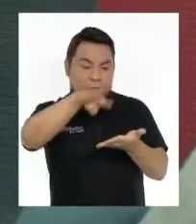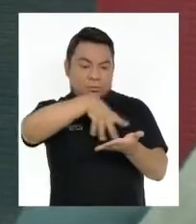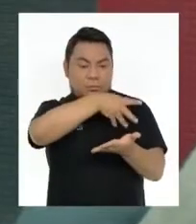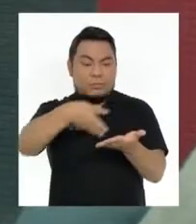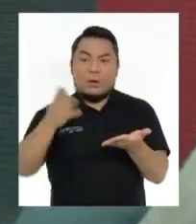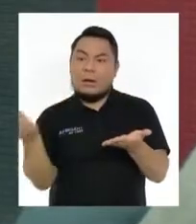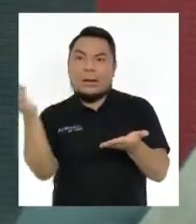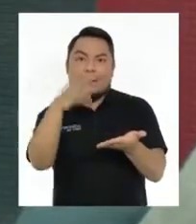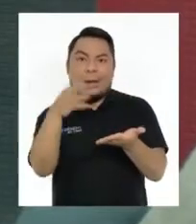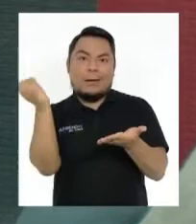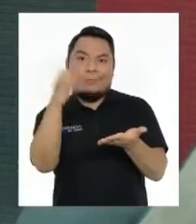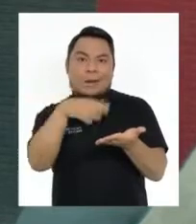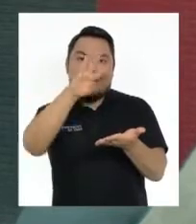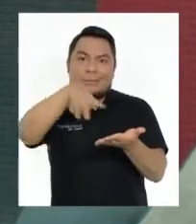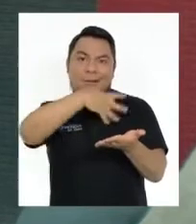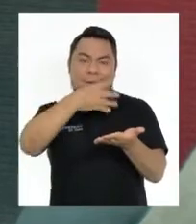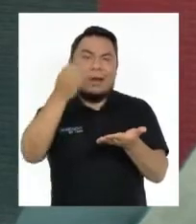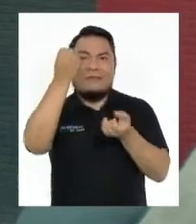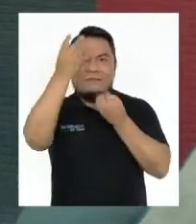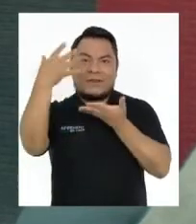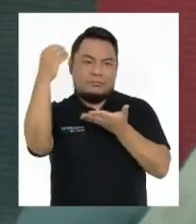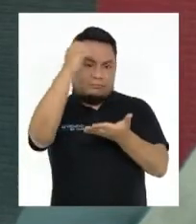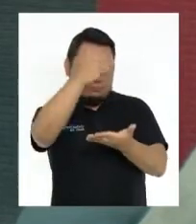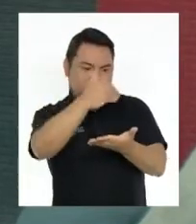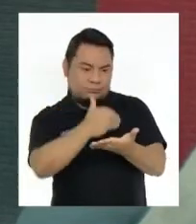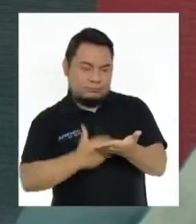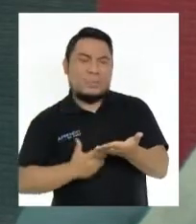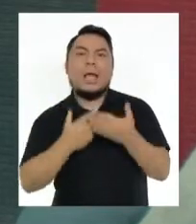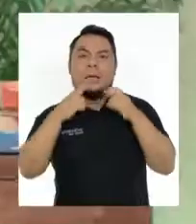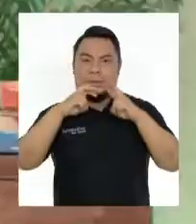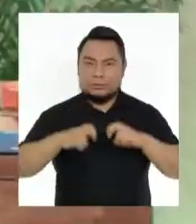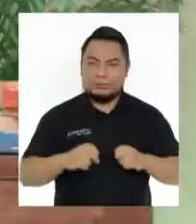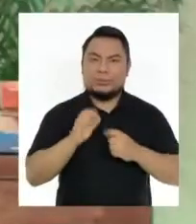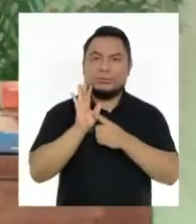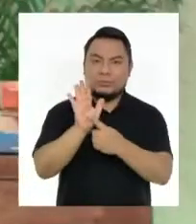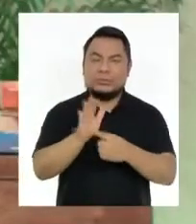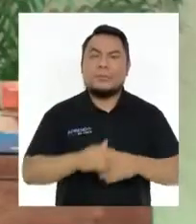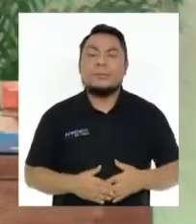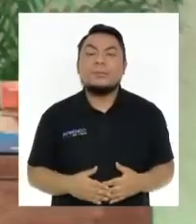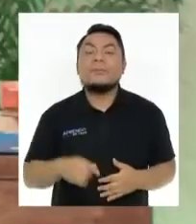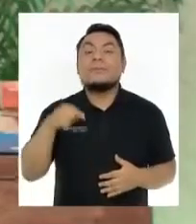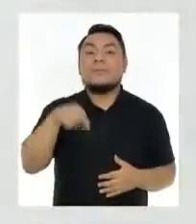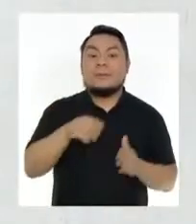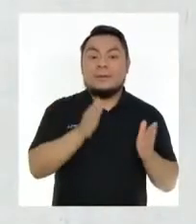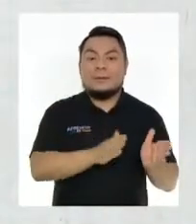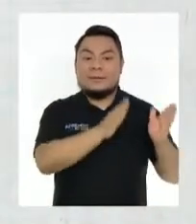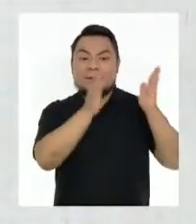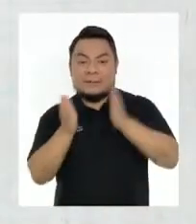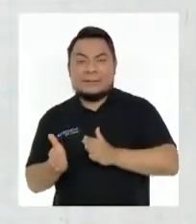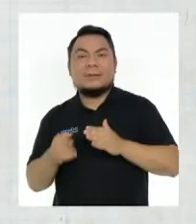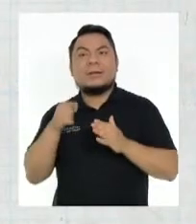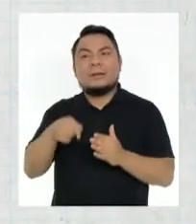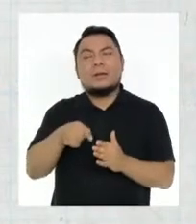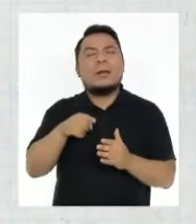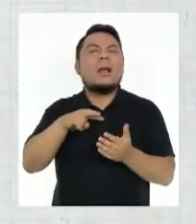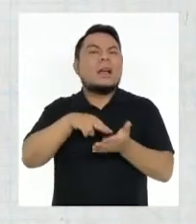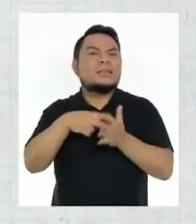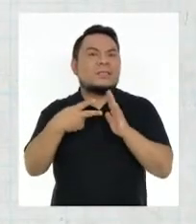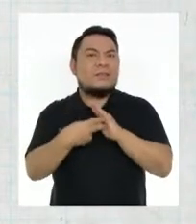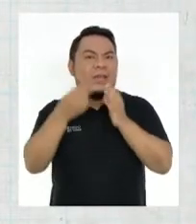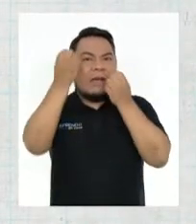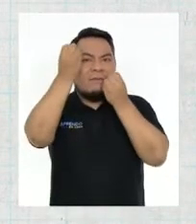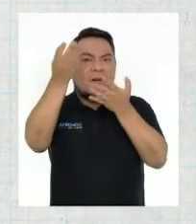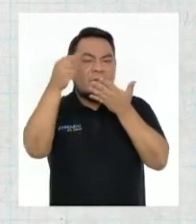estadísticos pertinentes, teniendo en cuenta las variables de estudio. De ahí, pasamos al análisis e interpretación de los